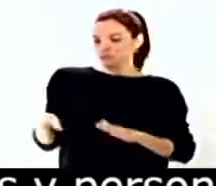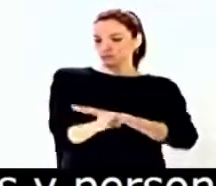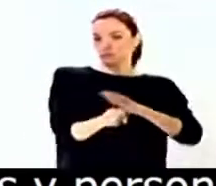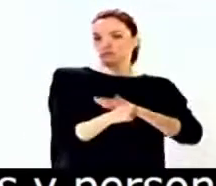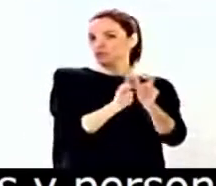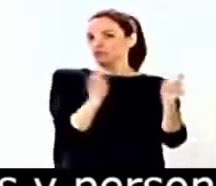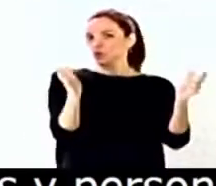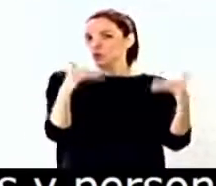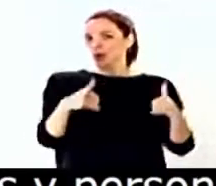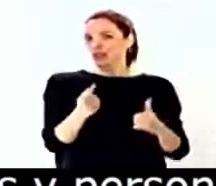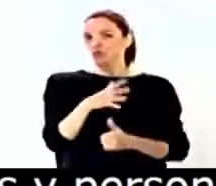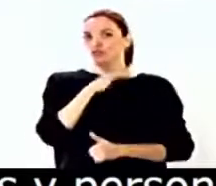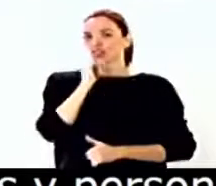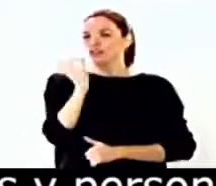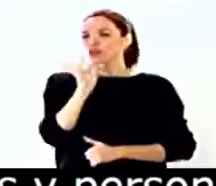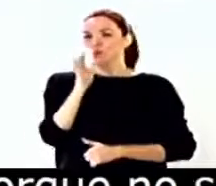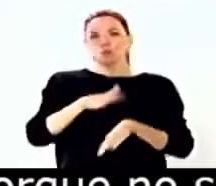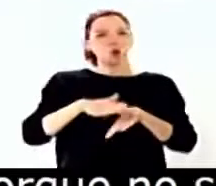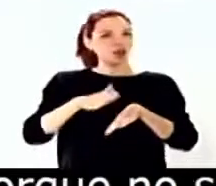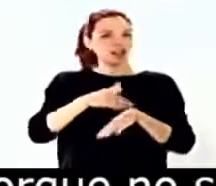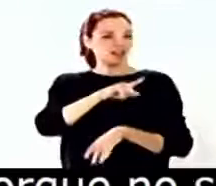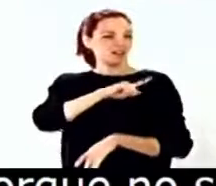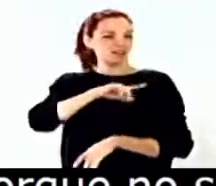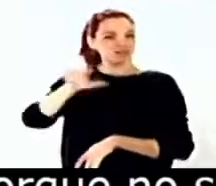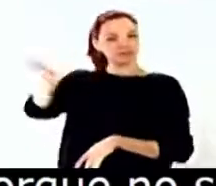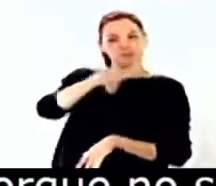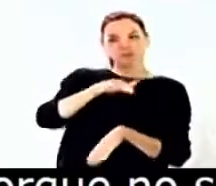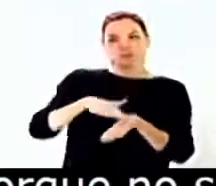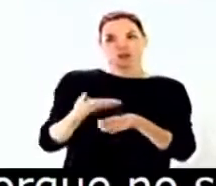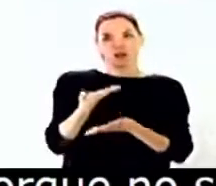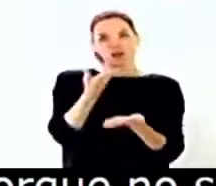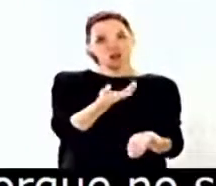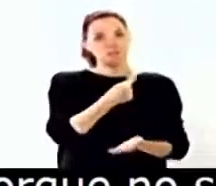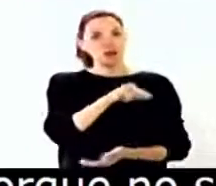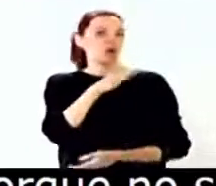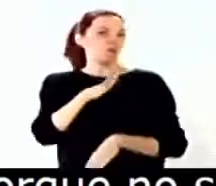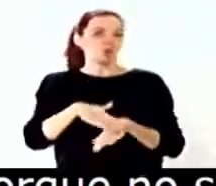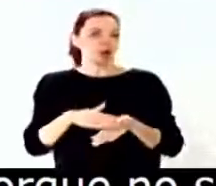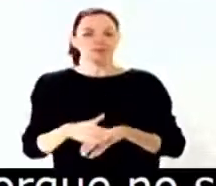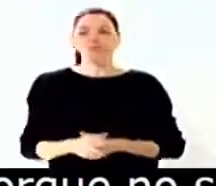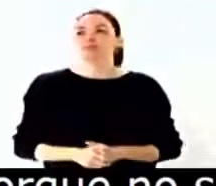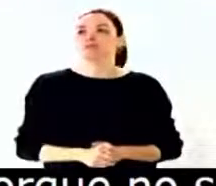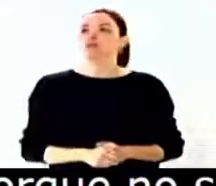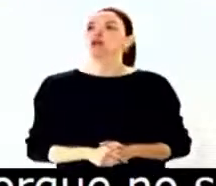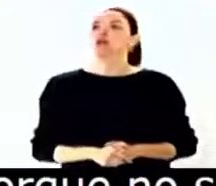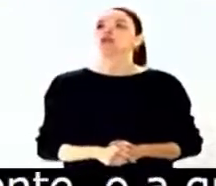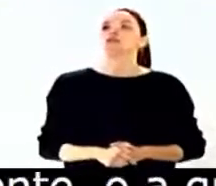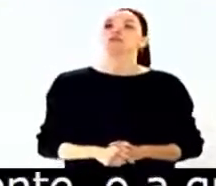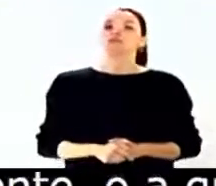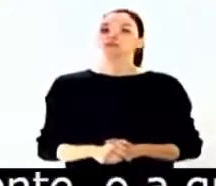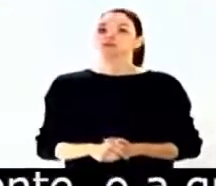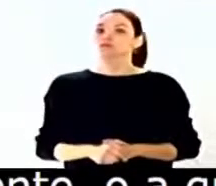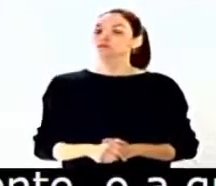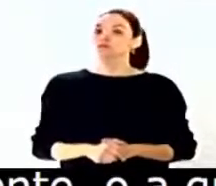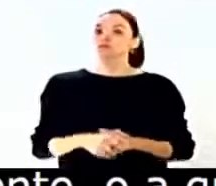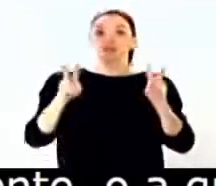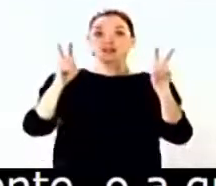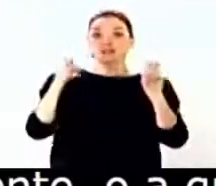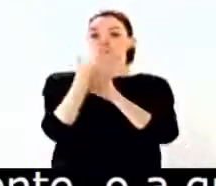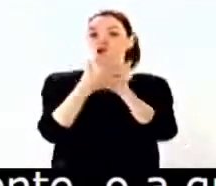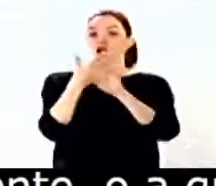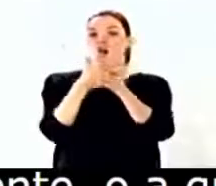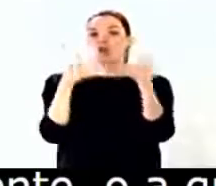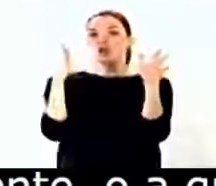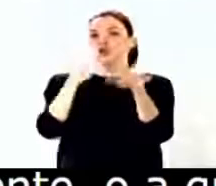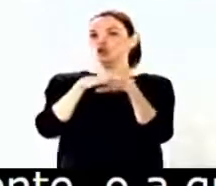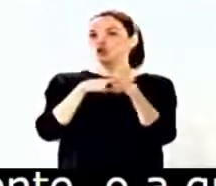se debe ese reclamo del Ejército para apoyar esta vacunación? Ese tema no se ha tratado en el Consejo